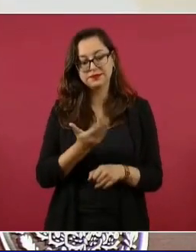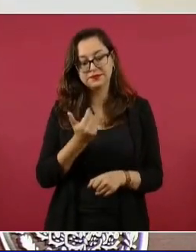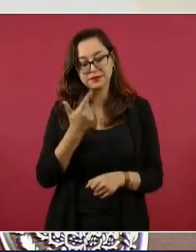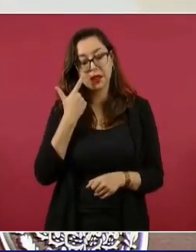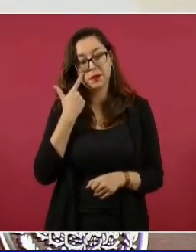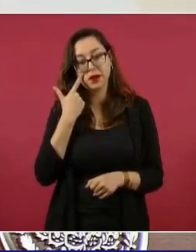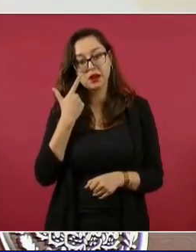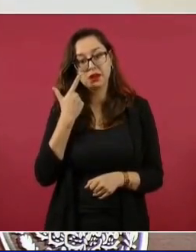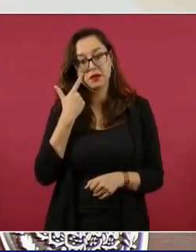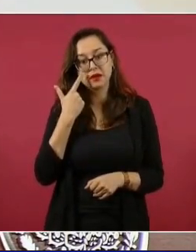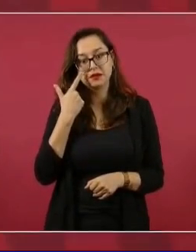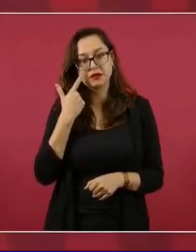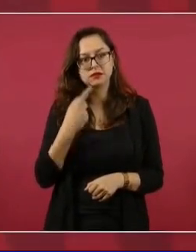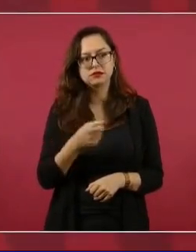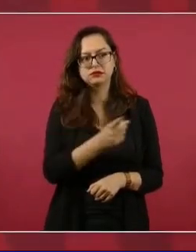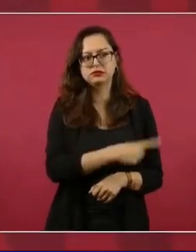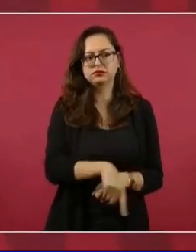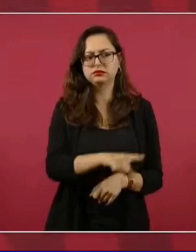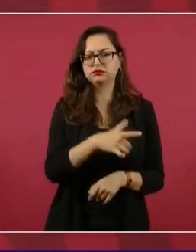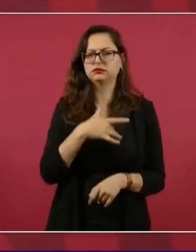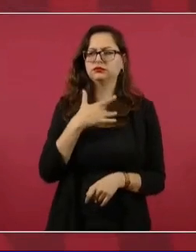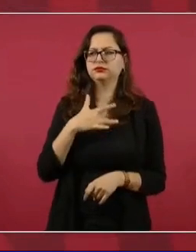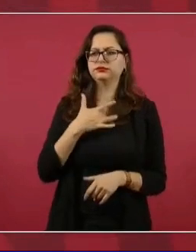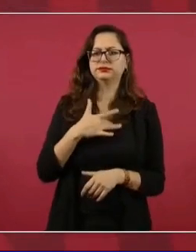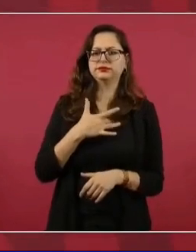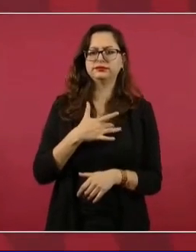Y empezó la rebelión.